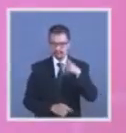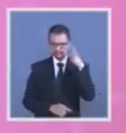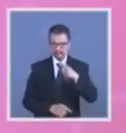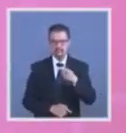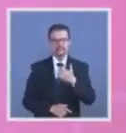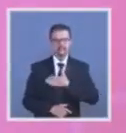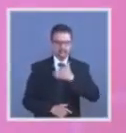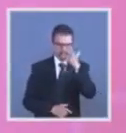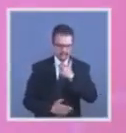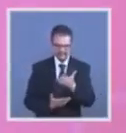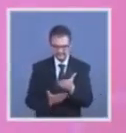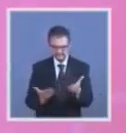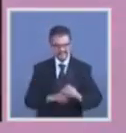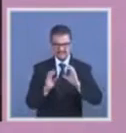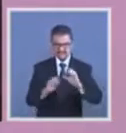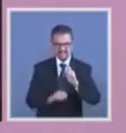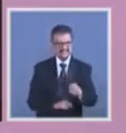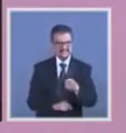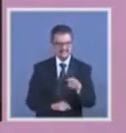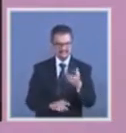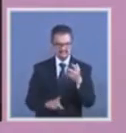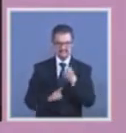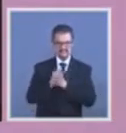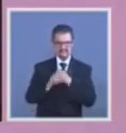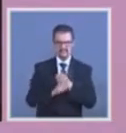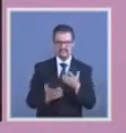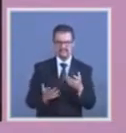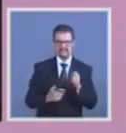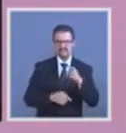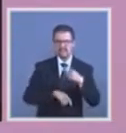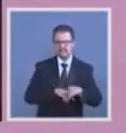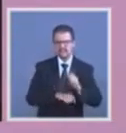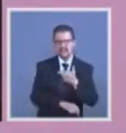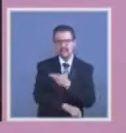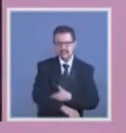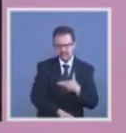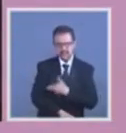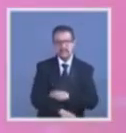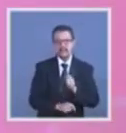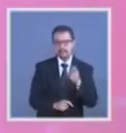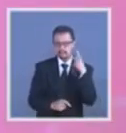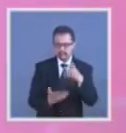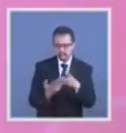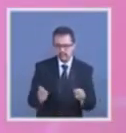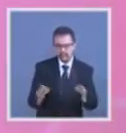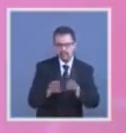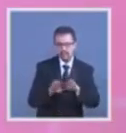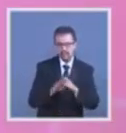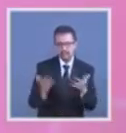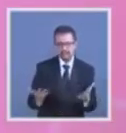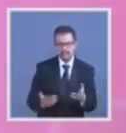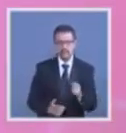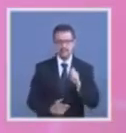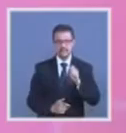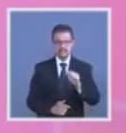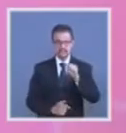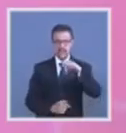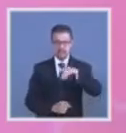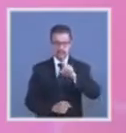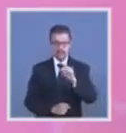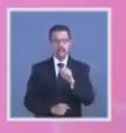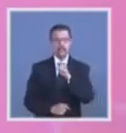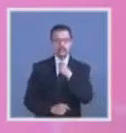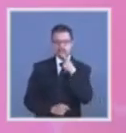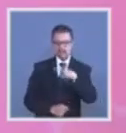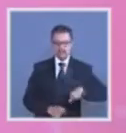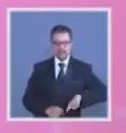Haremos Historia, Luis Miguel Barbosa Huerta, aseguró que con certeza jurídica, seguridad pública y capacitación se promoverá e impulsará el empleo